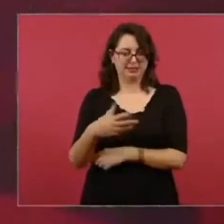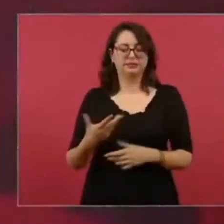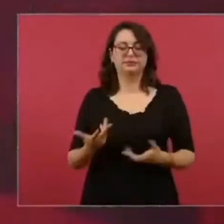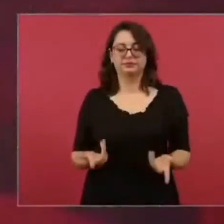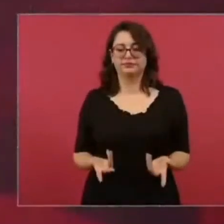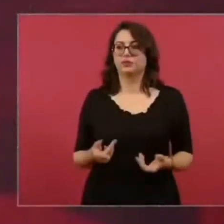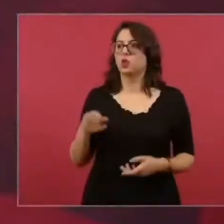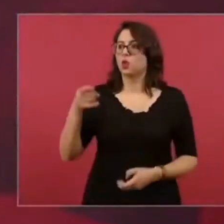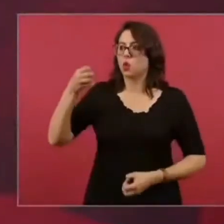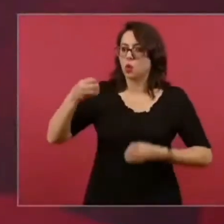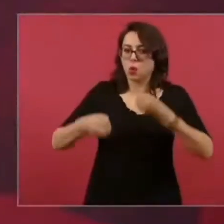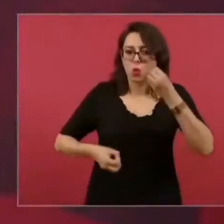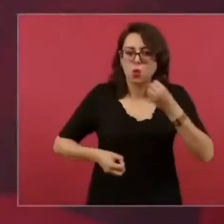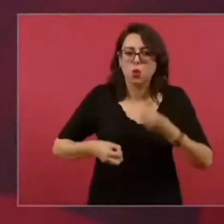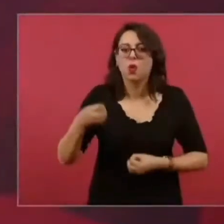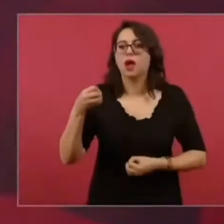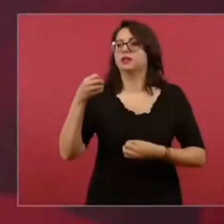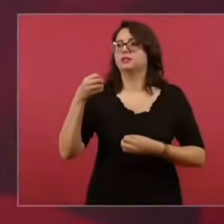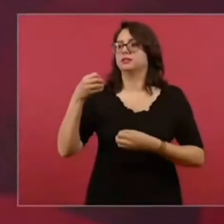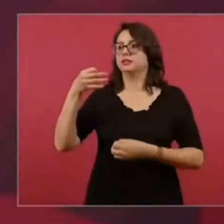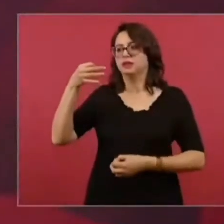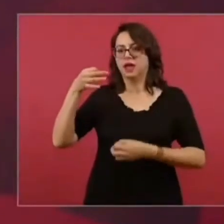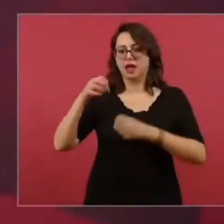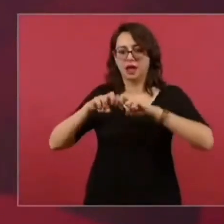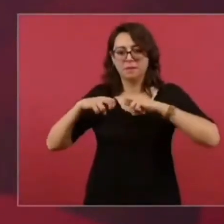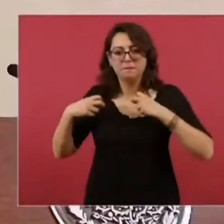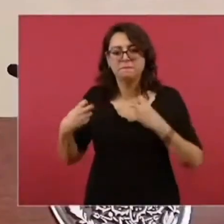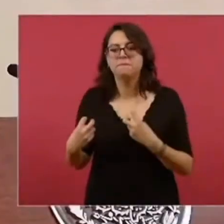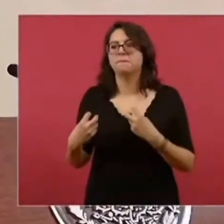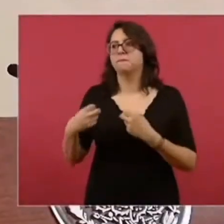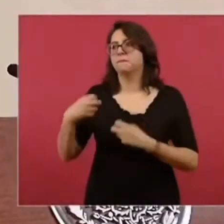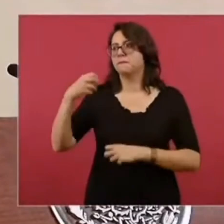aquí, a un procurador del PAN,